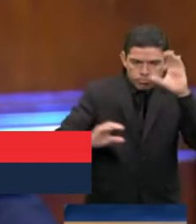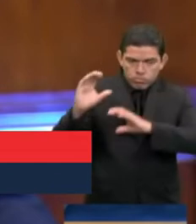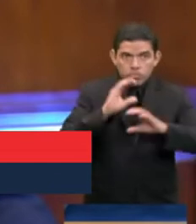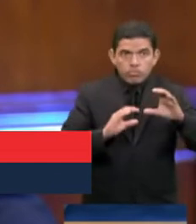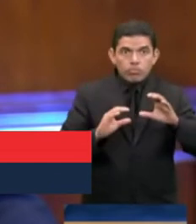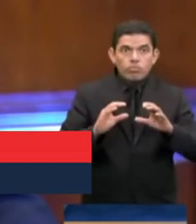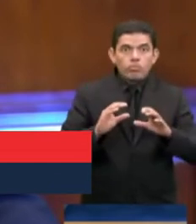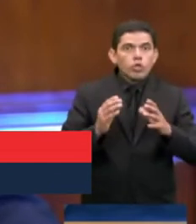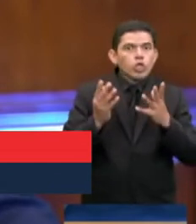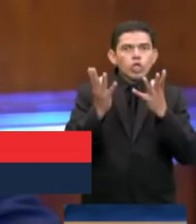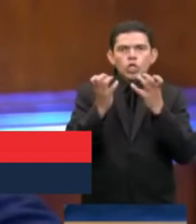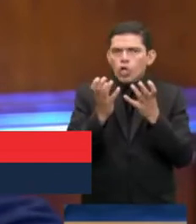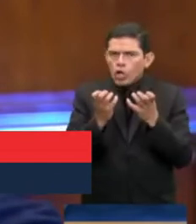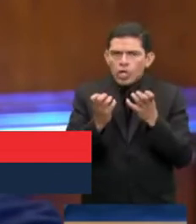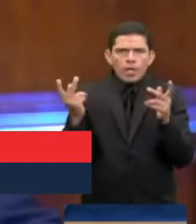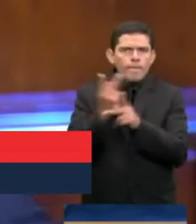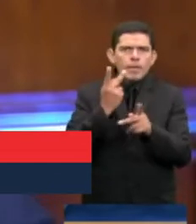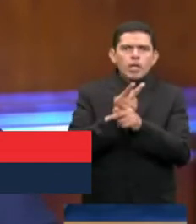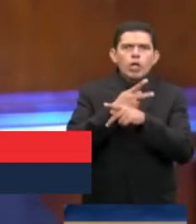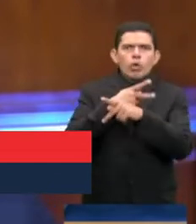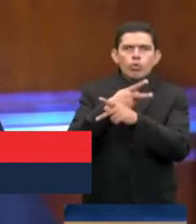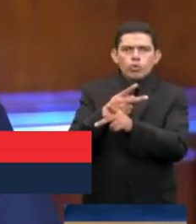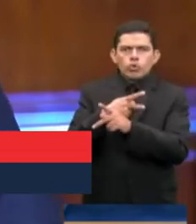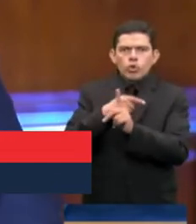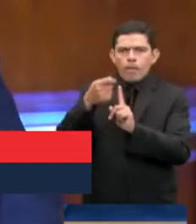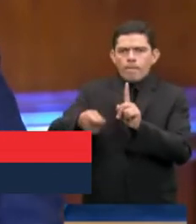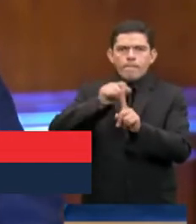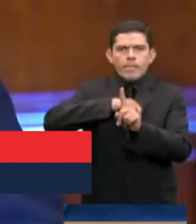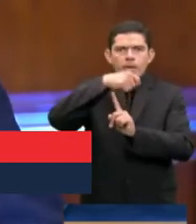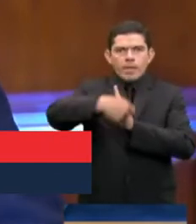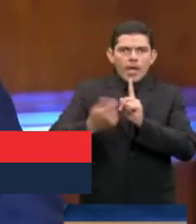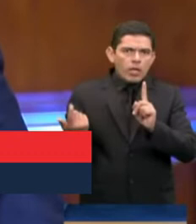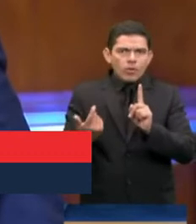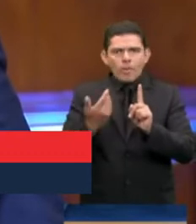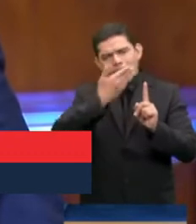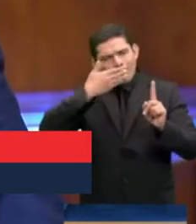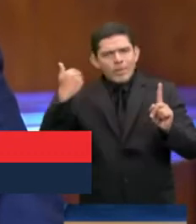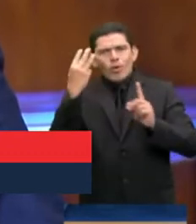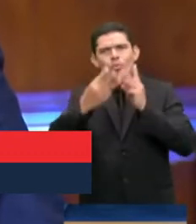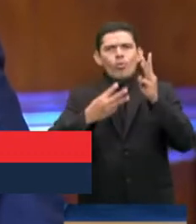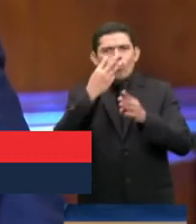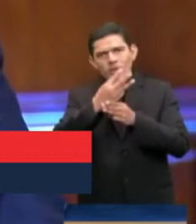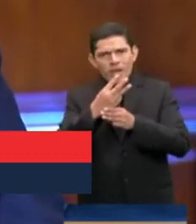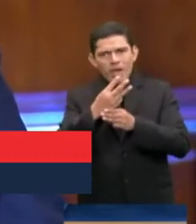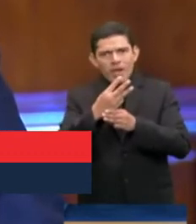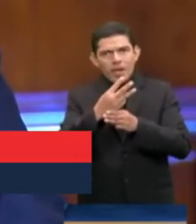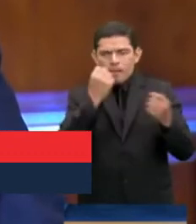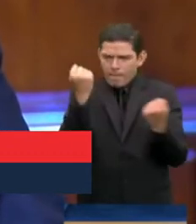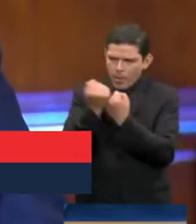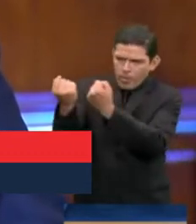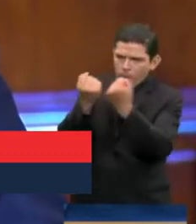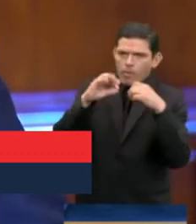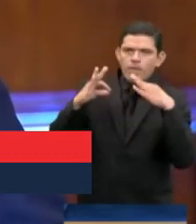riesgo la producción de nuestro banano, el mejor del mundo y sustento de miles